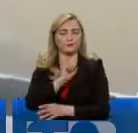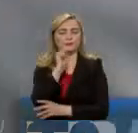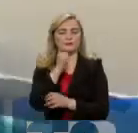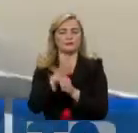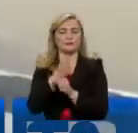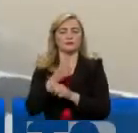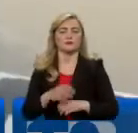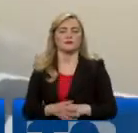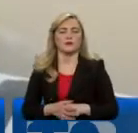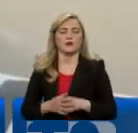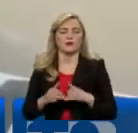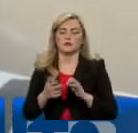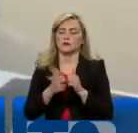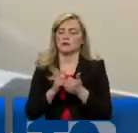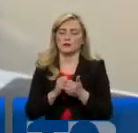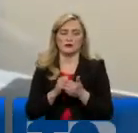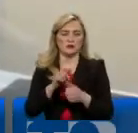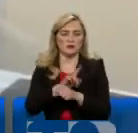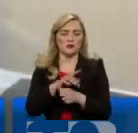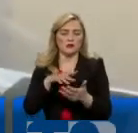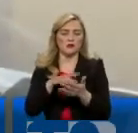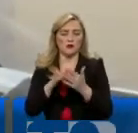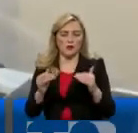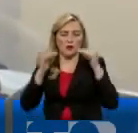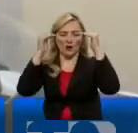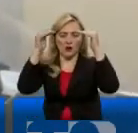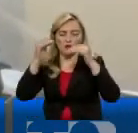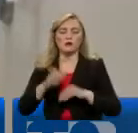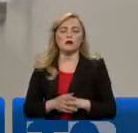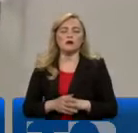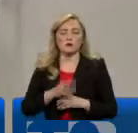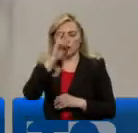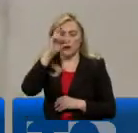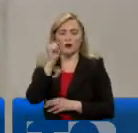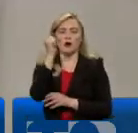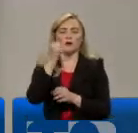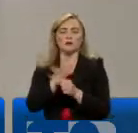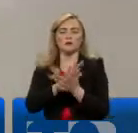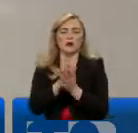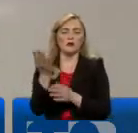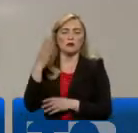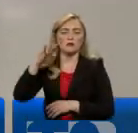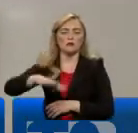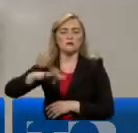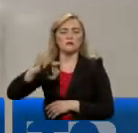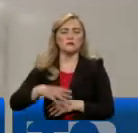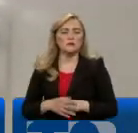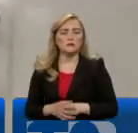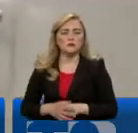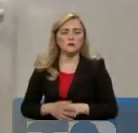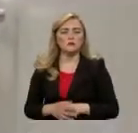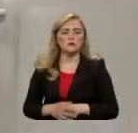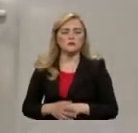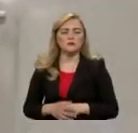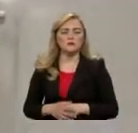Continúa el drama de los médicos posgradistas a quienes no se han respetado sus derechos laborales desde hace 4 meses, pese a que también